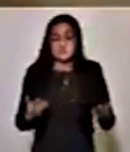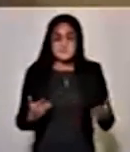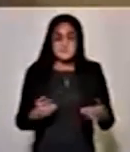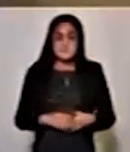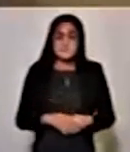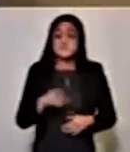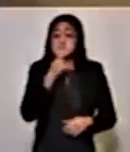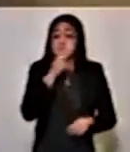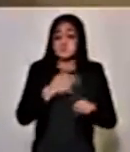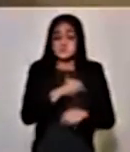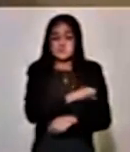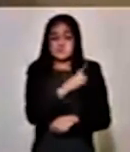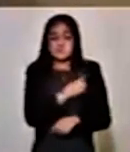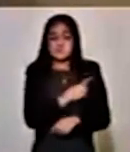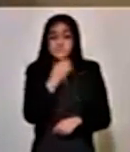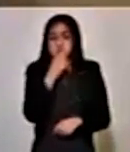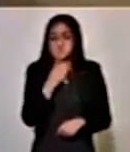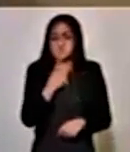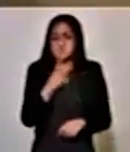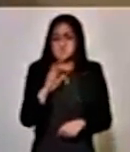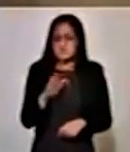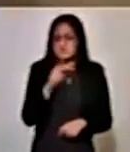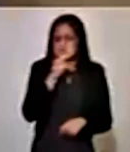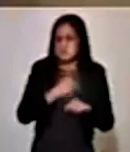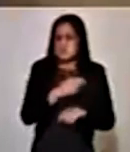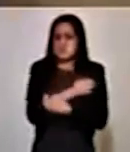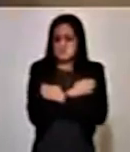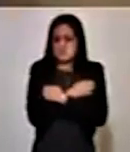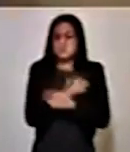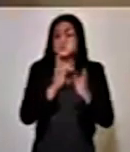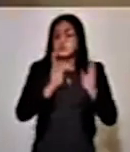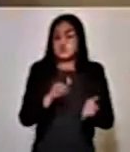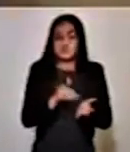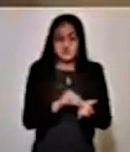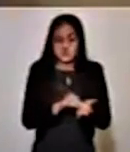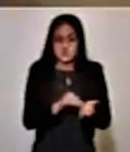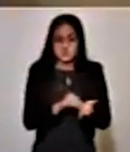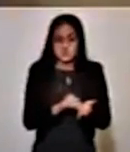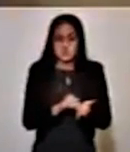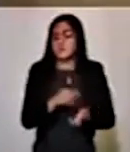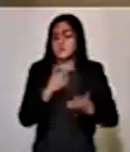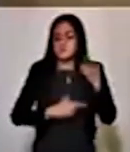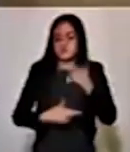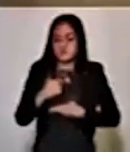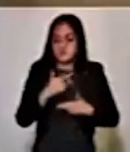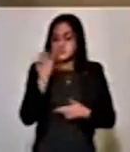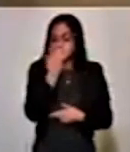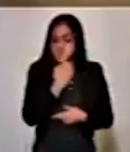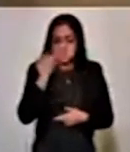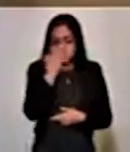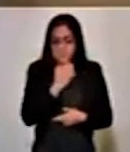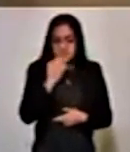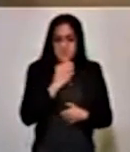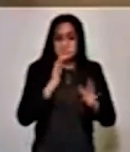El secretario de Salud de Educación me ha dicho, se mantiene un regreso a clases de